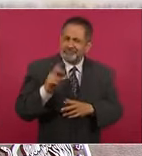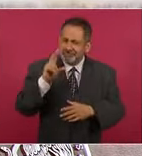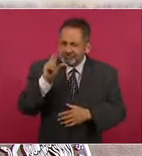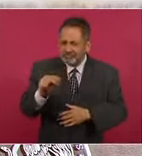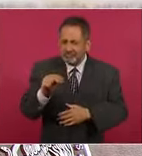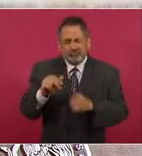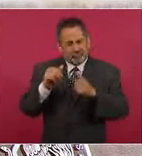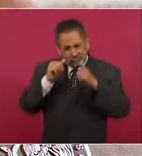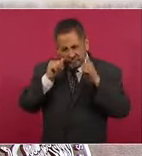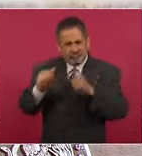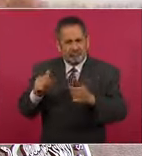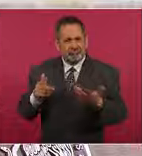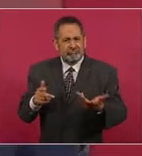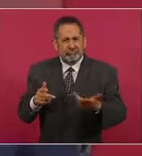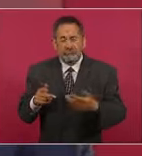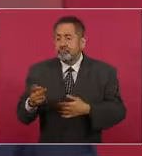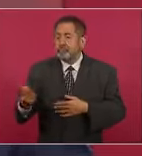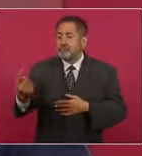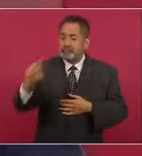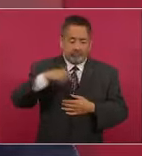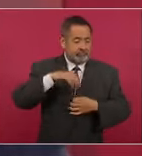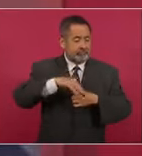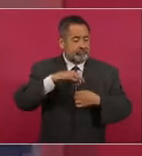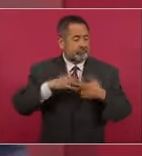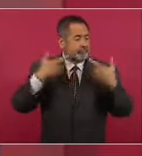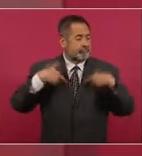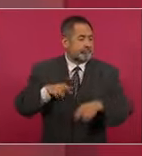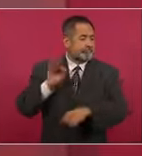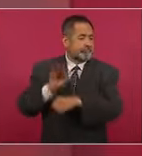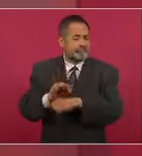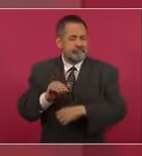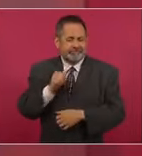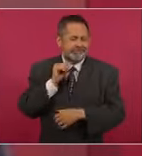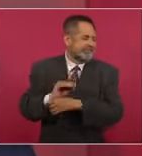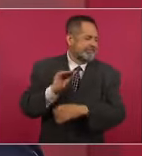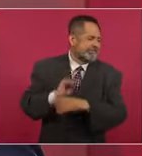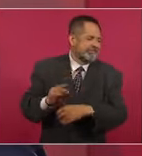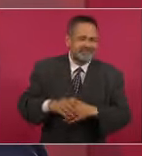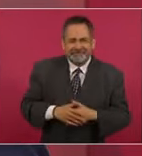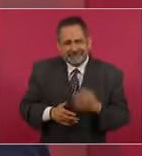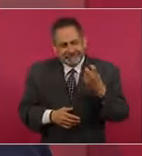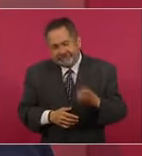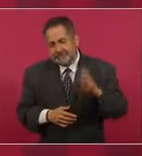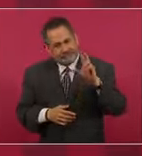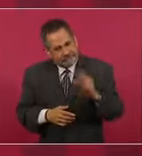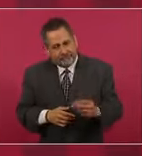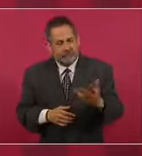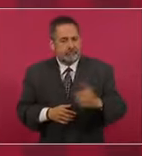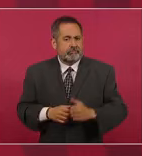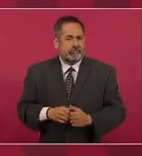y que el pueblo no esté representado en el gobierno ni sea tomado en cuenta por el